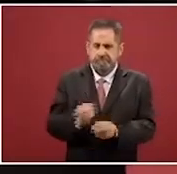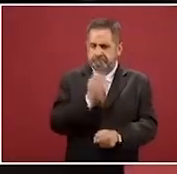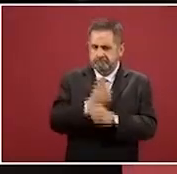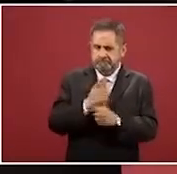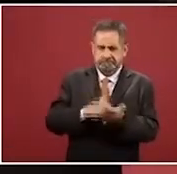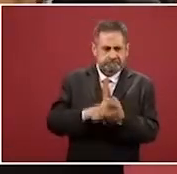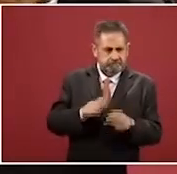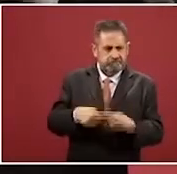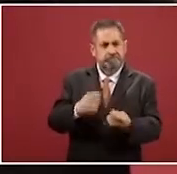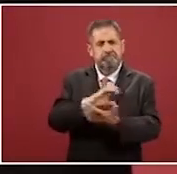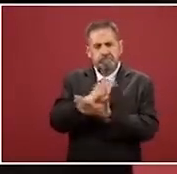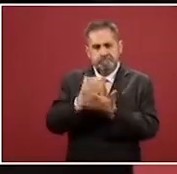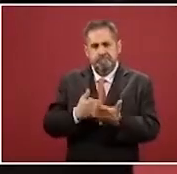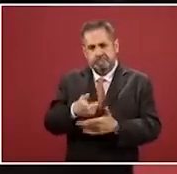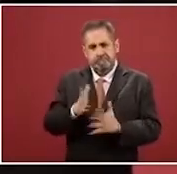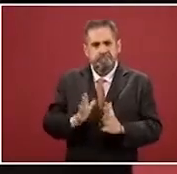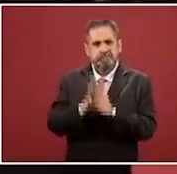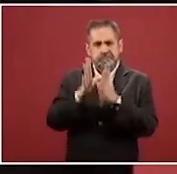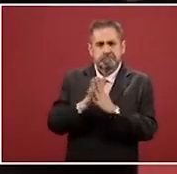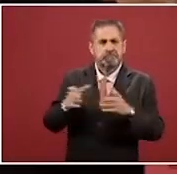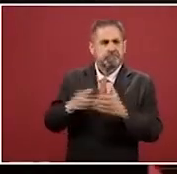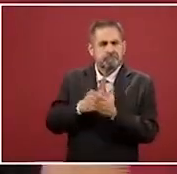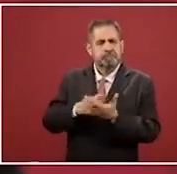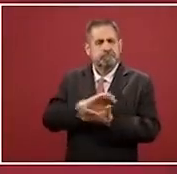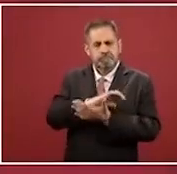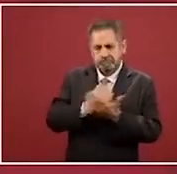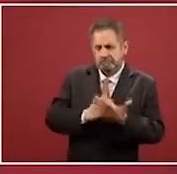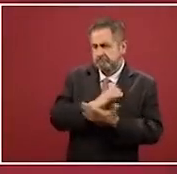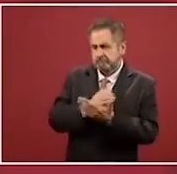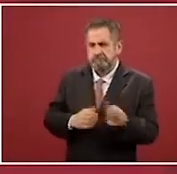oportunidad de participar en licitaciones.